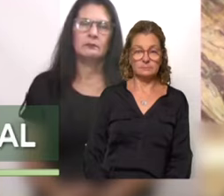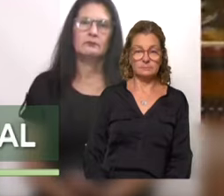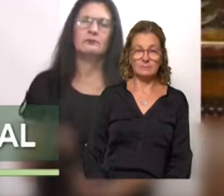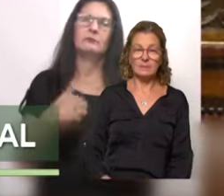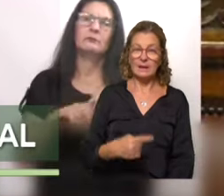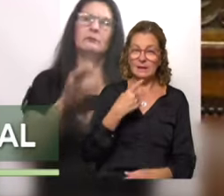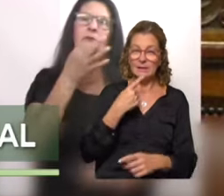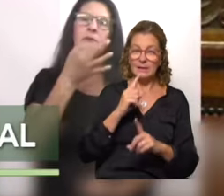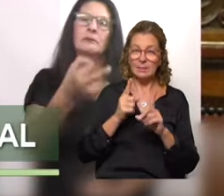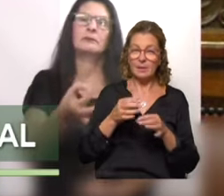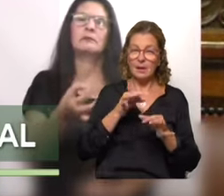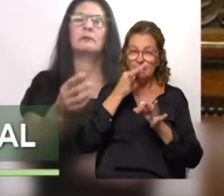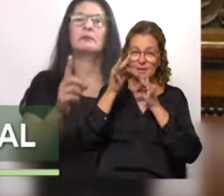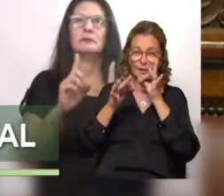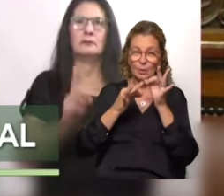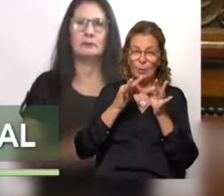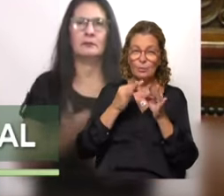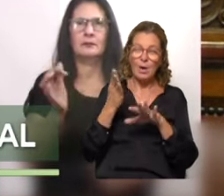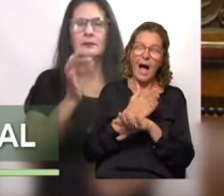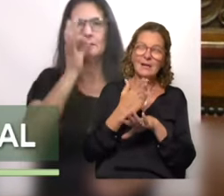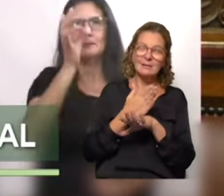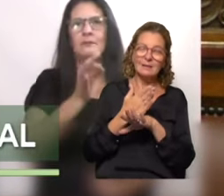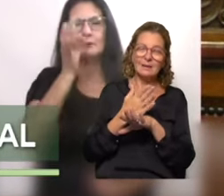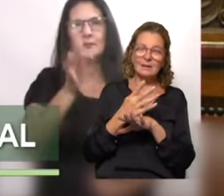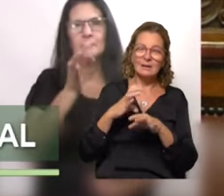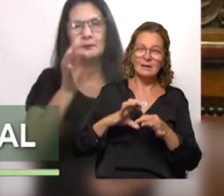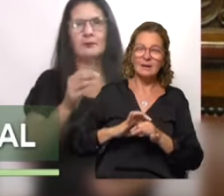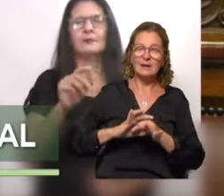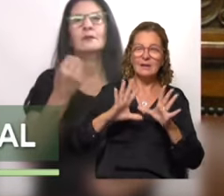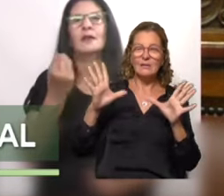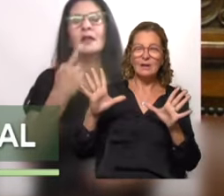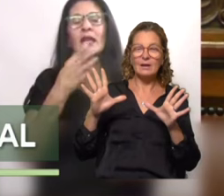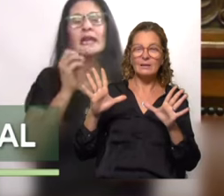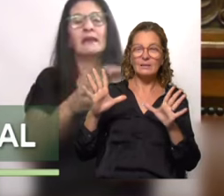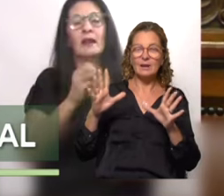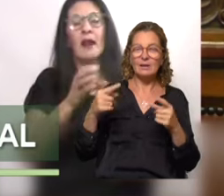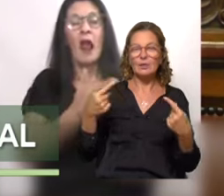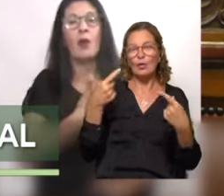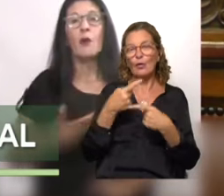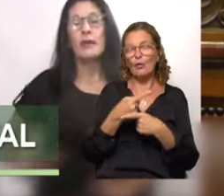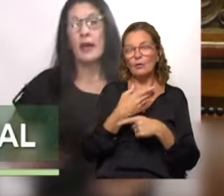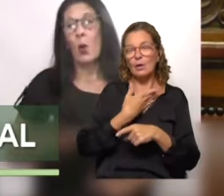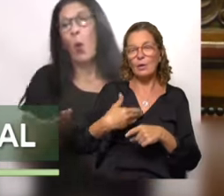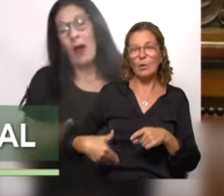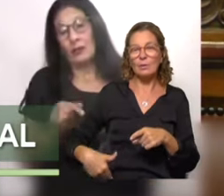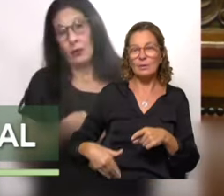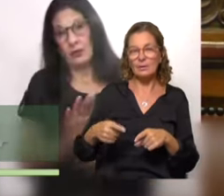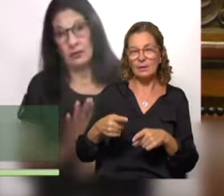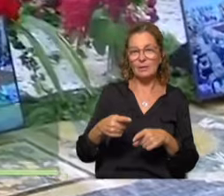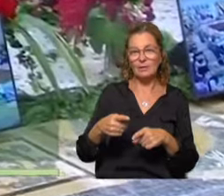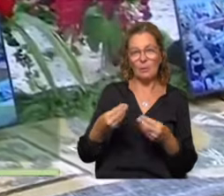Decía también en el discurso de Asunción, la libertad de criticar al gobierno cuando se lo merezca. Bueno, se lo tomaron a